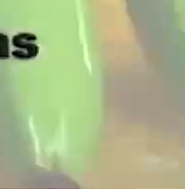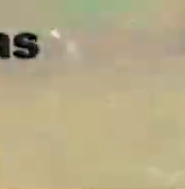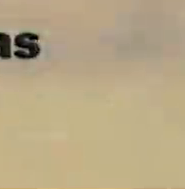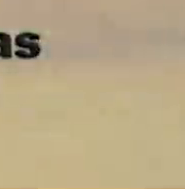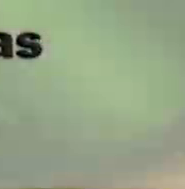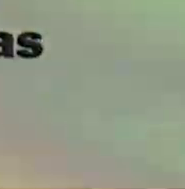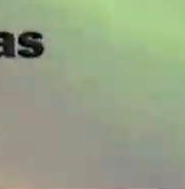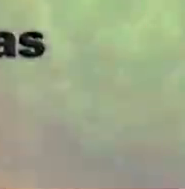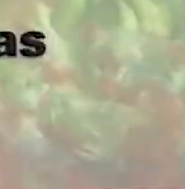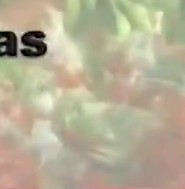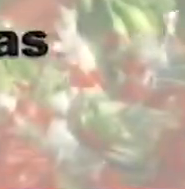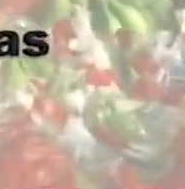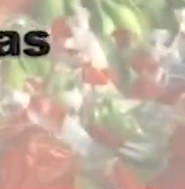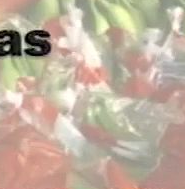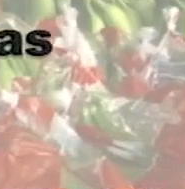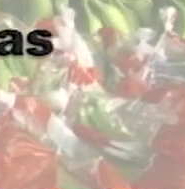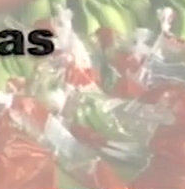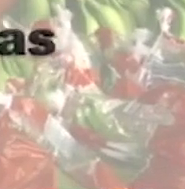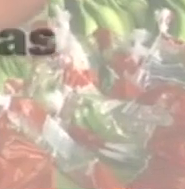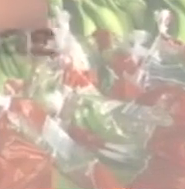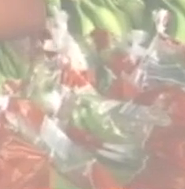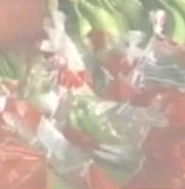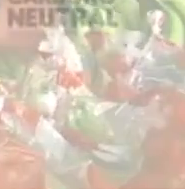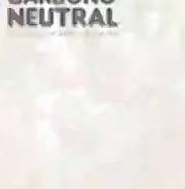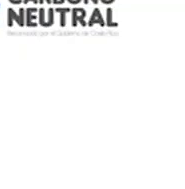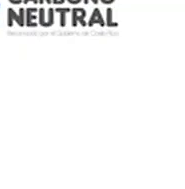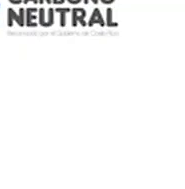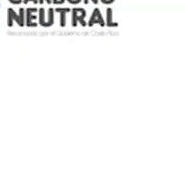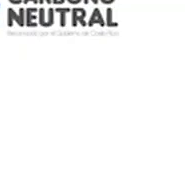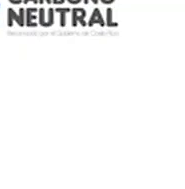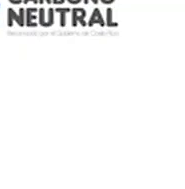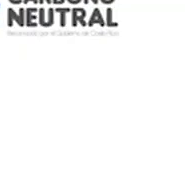tendría enormes consecuencias para la economía del país.